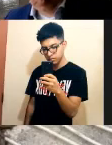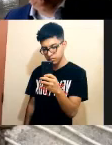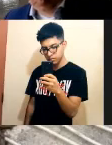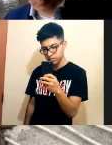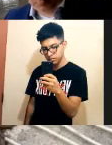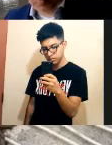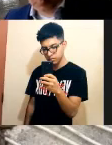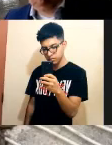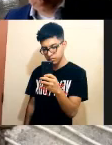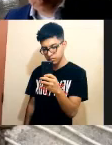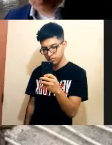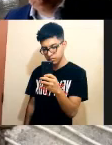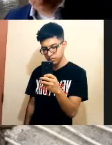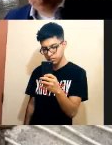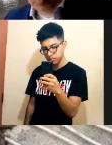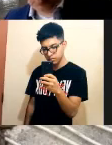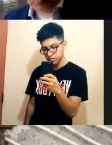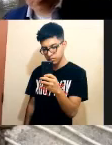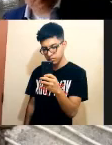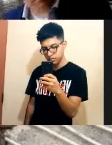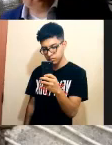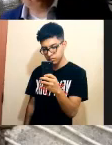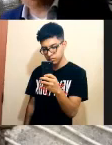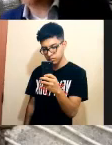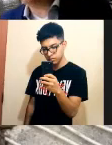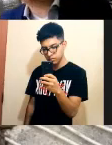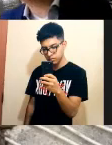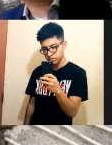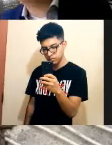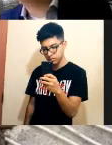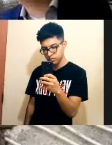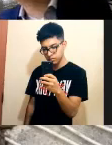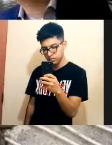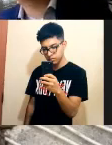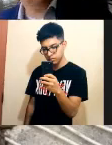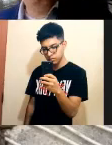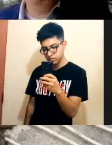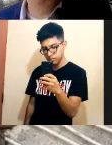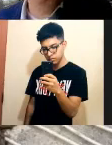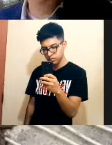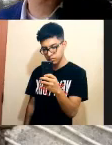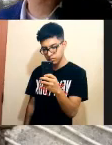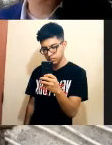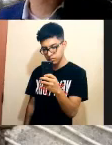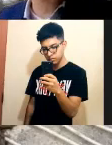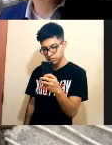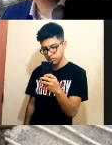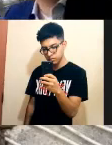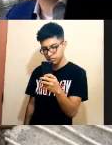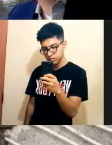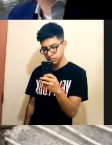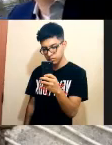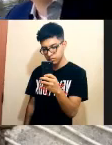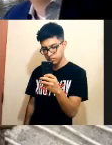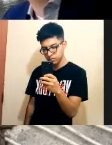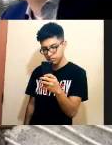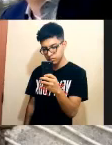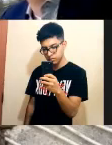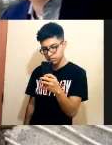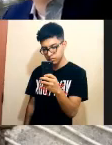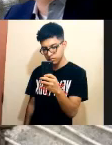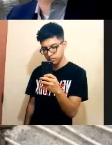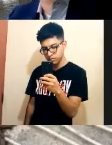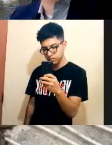espacios. ¿Tenemos que aislar? Sí, porque acuérdense que si tenemos un punto térmico